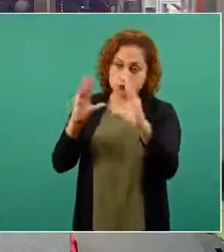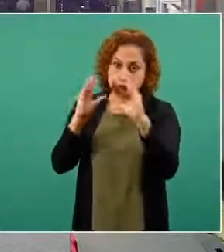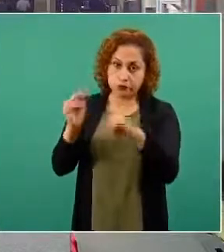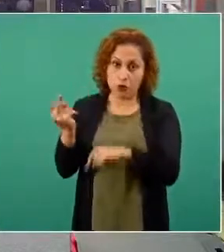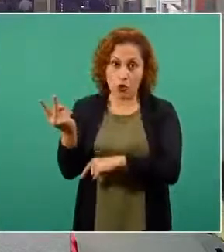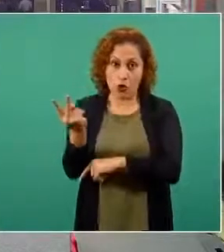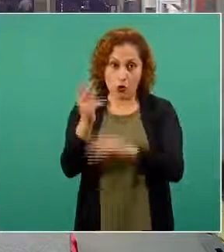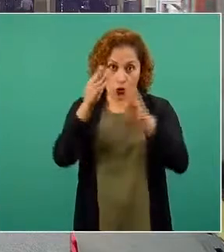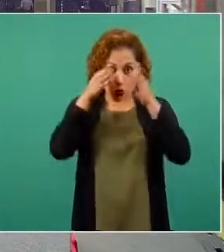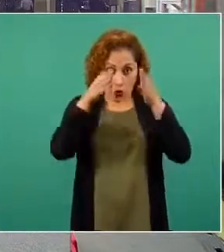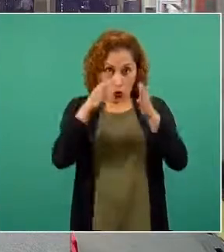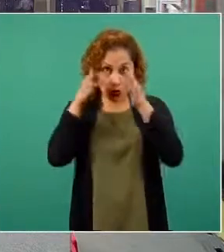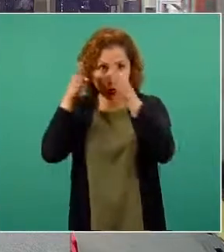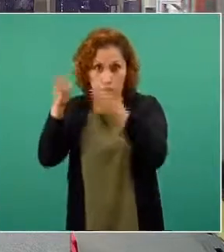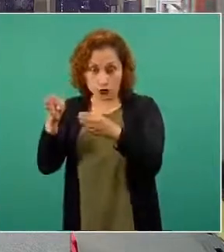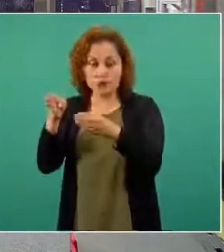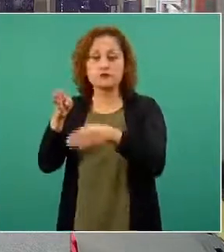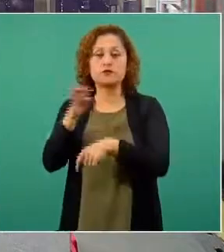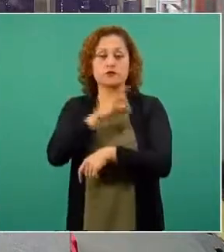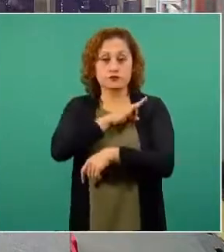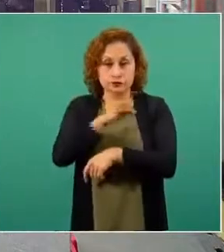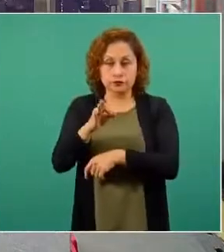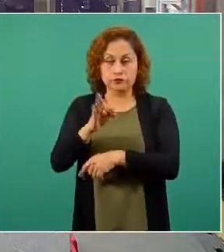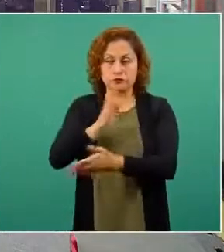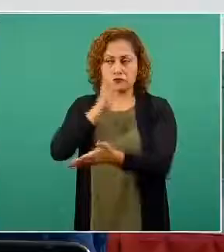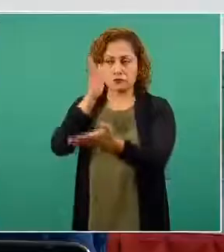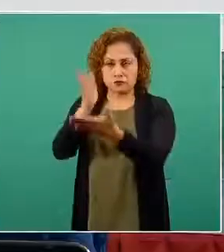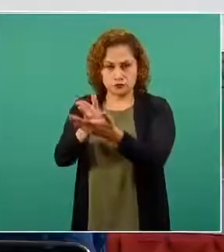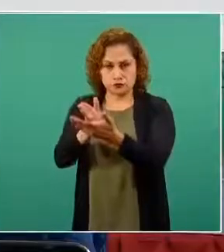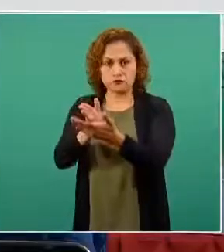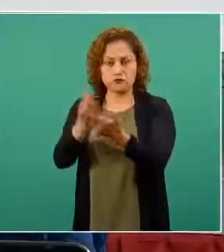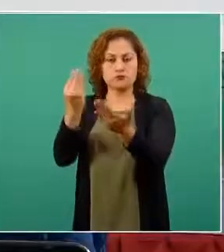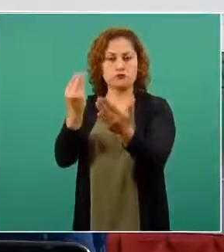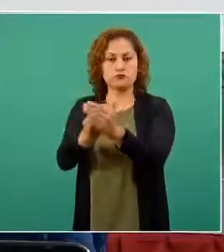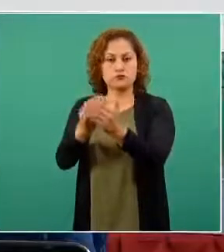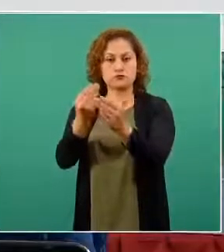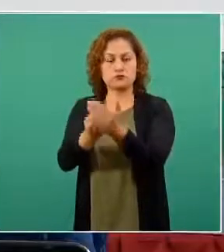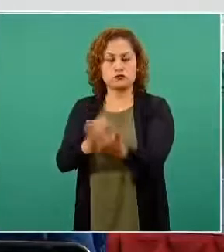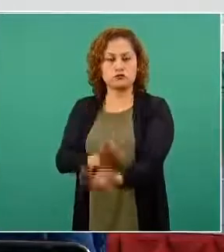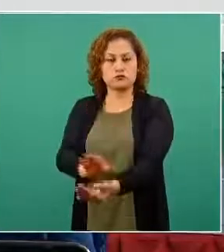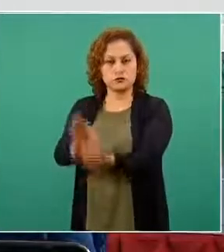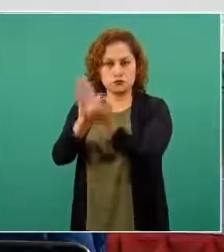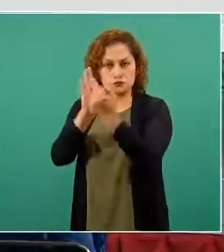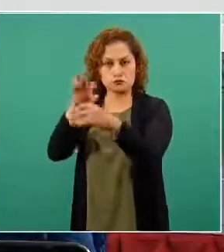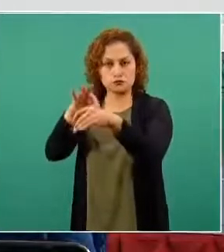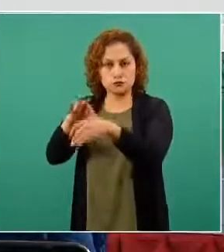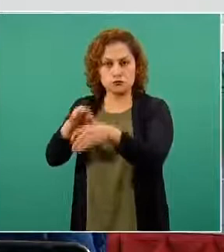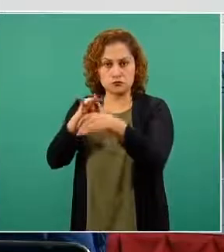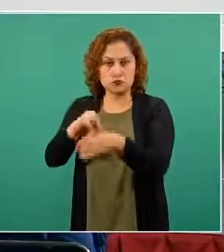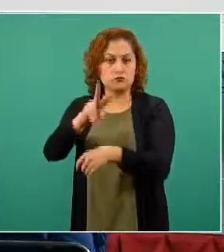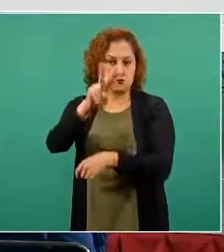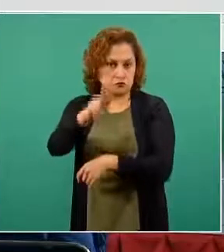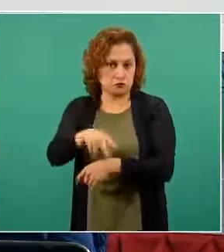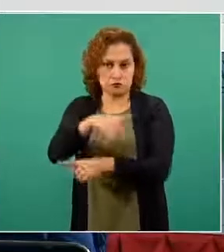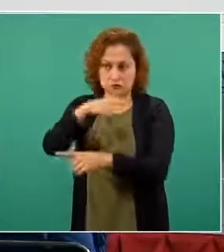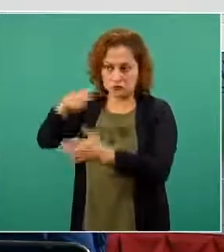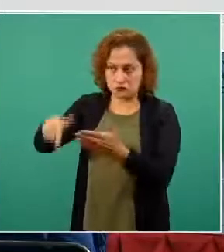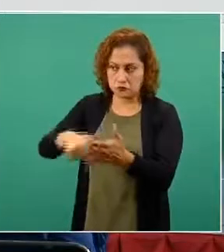atención. Un modelo presencial en el instituto con todas las previsiones posibles de cuidados, de